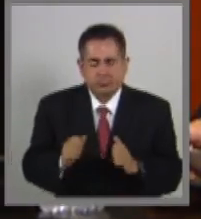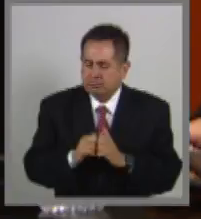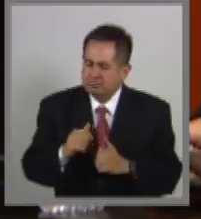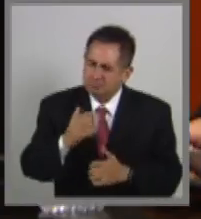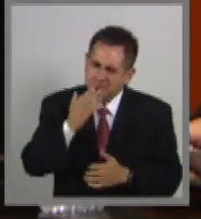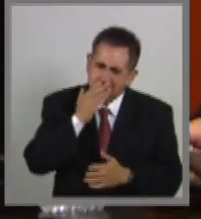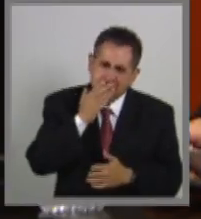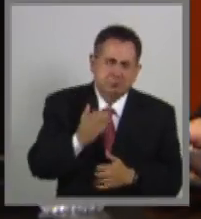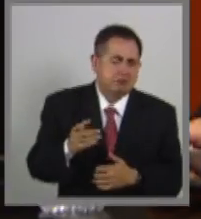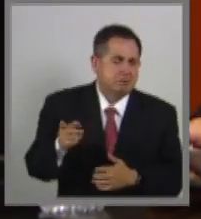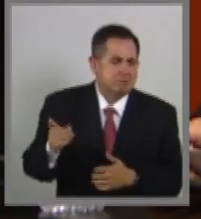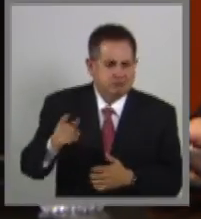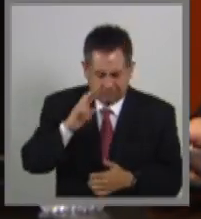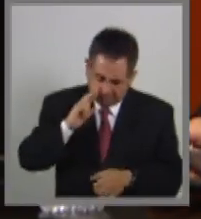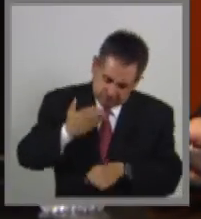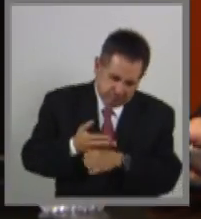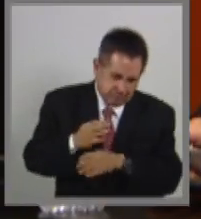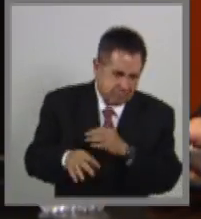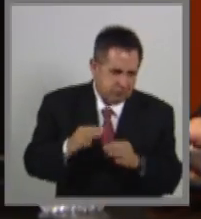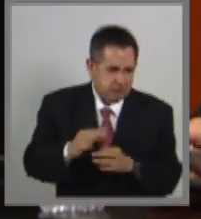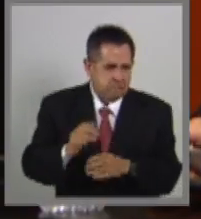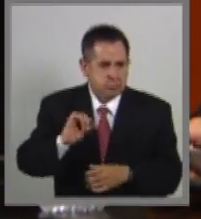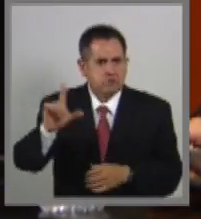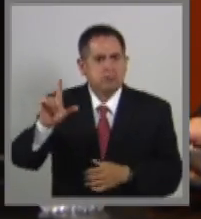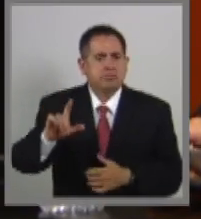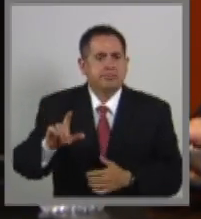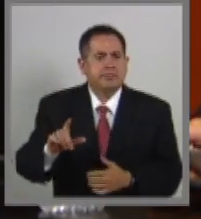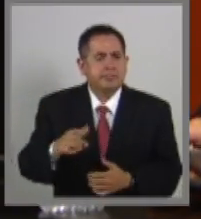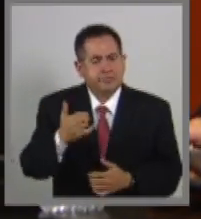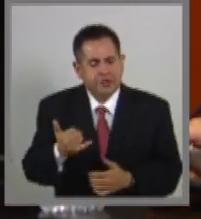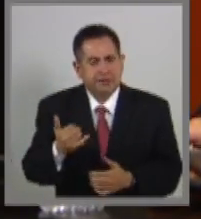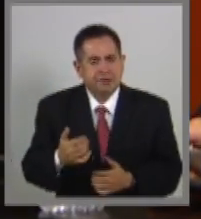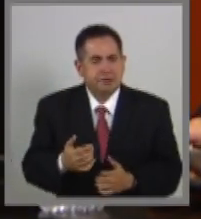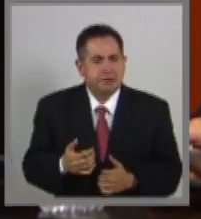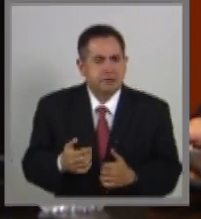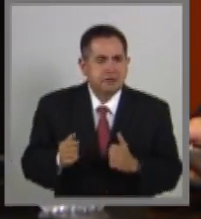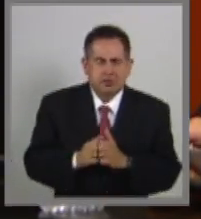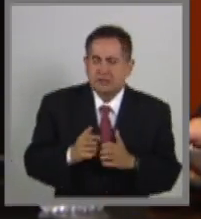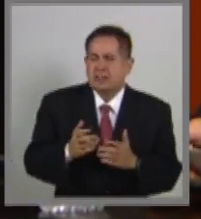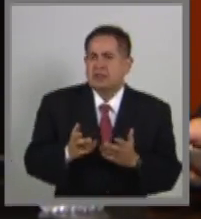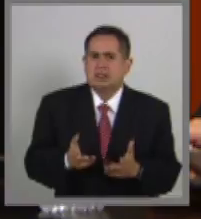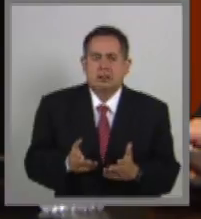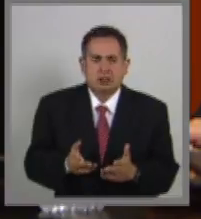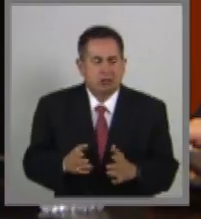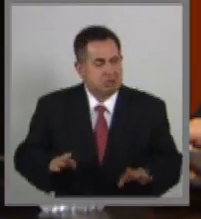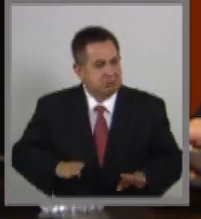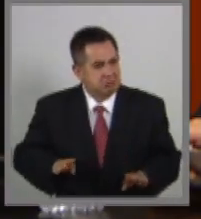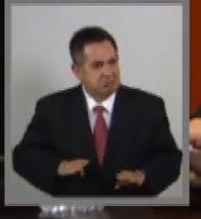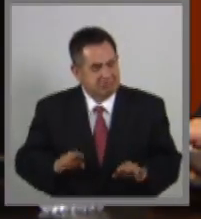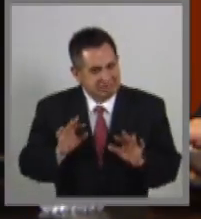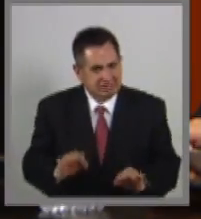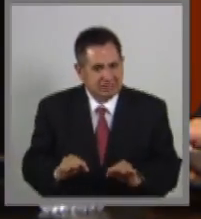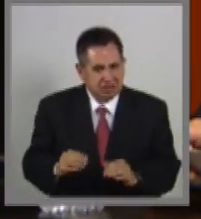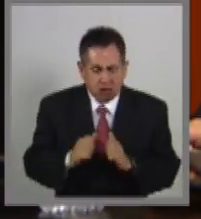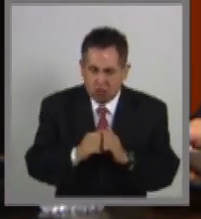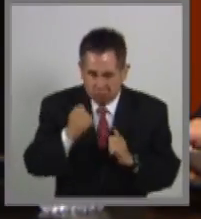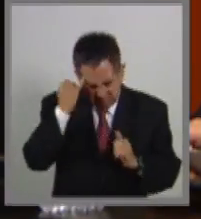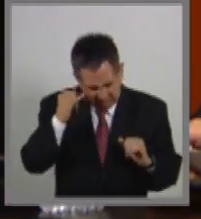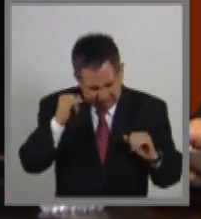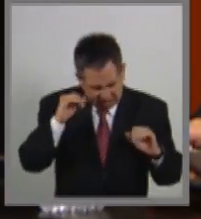gran responsabilidad profesional y con una actitud siempre de